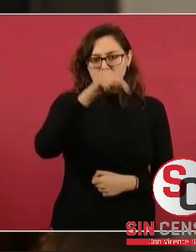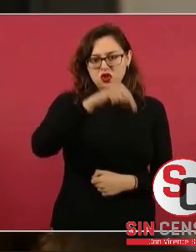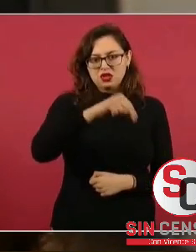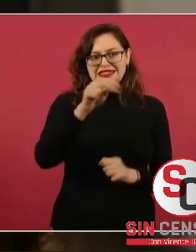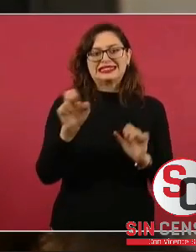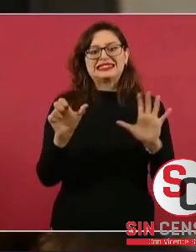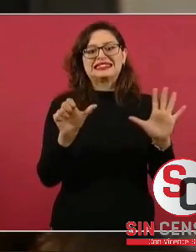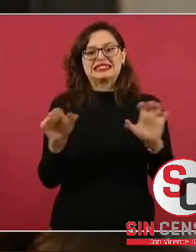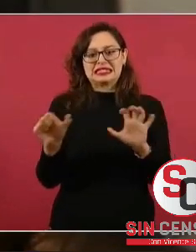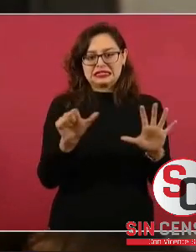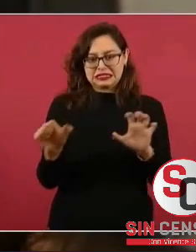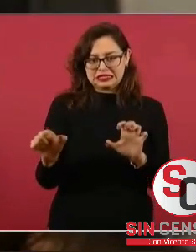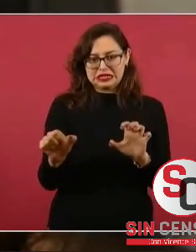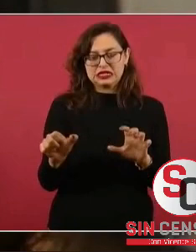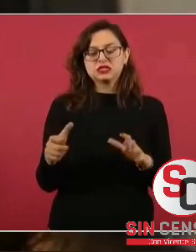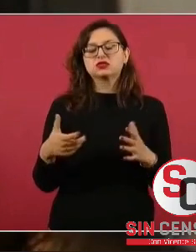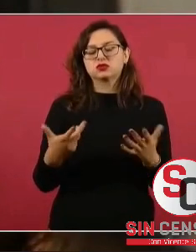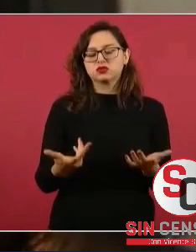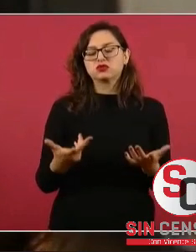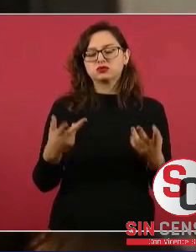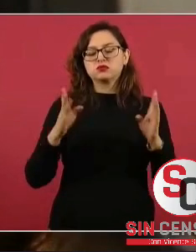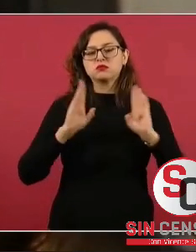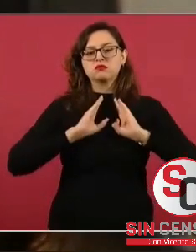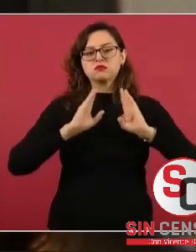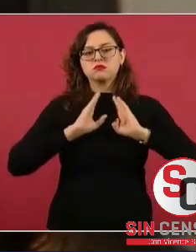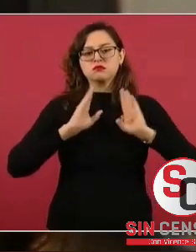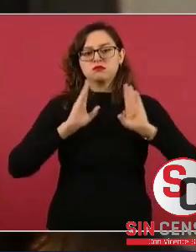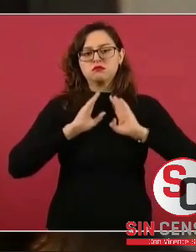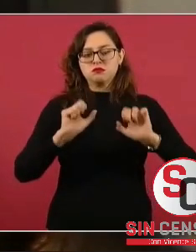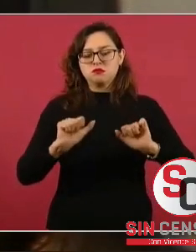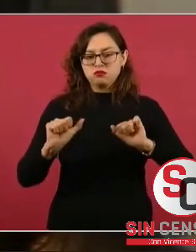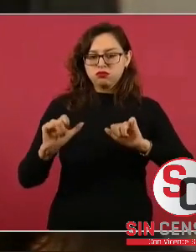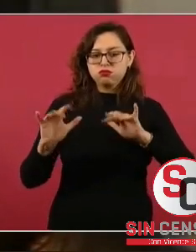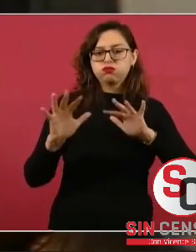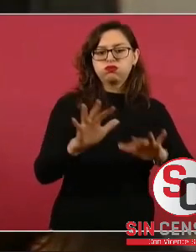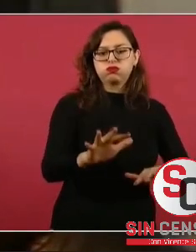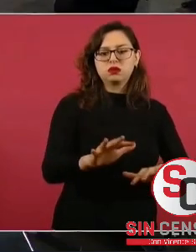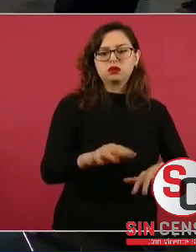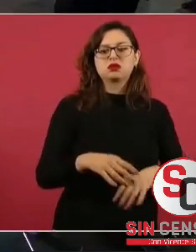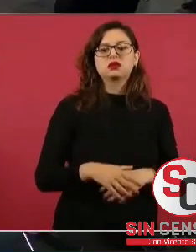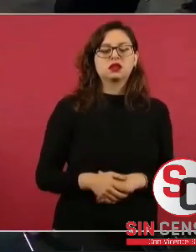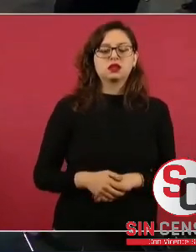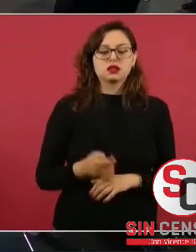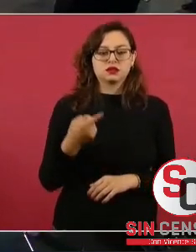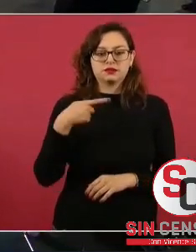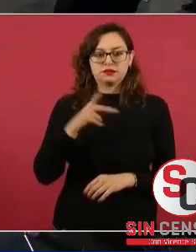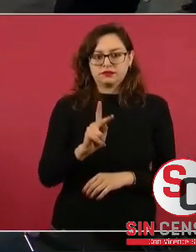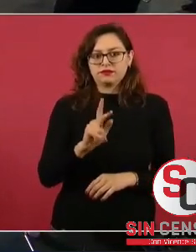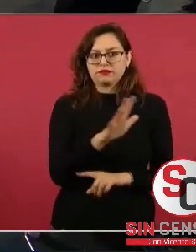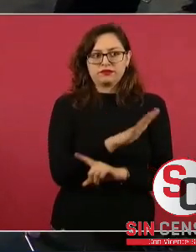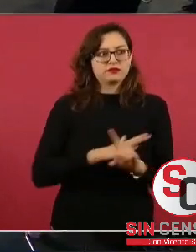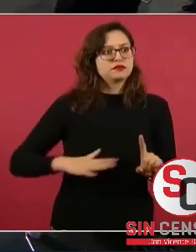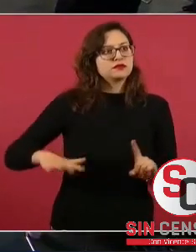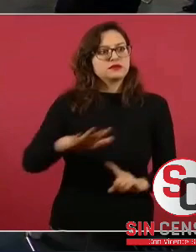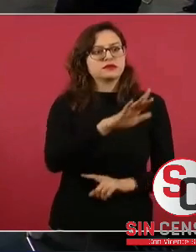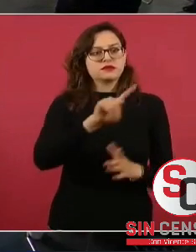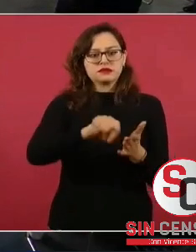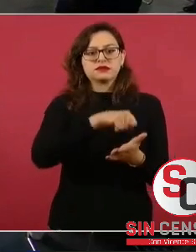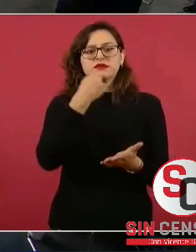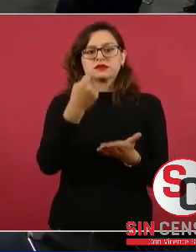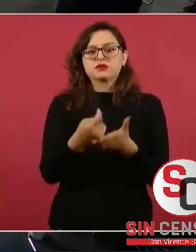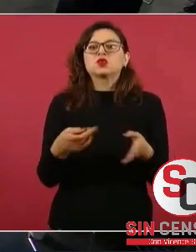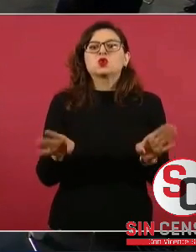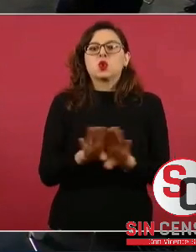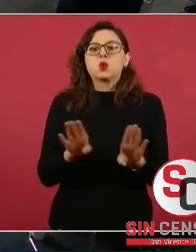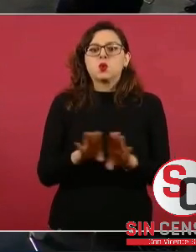han llegado por avión a Matamoros, a Reynosa. Pero ¿cuál es exactamente es el estado, digamos,